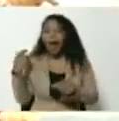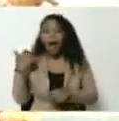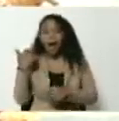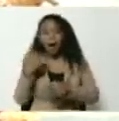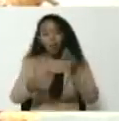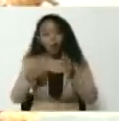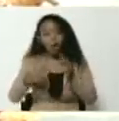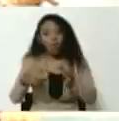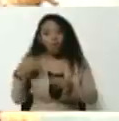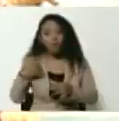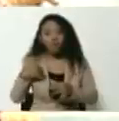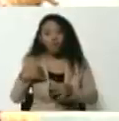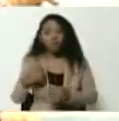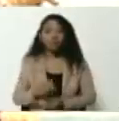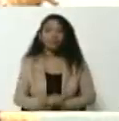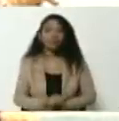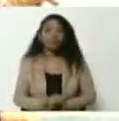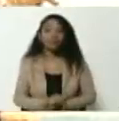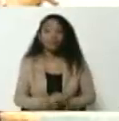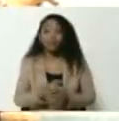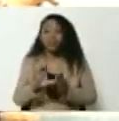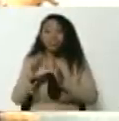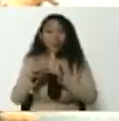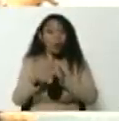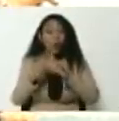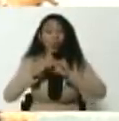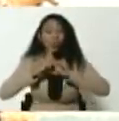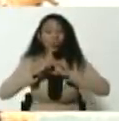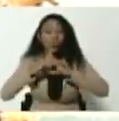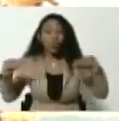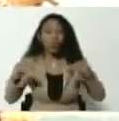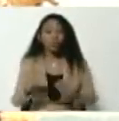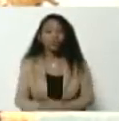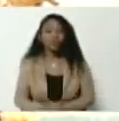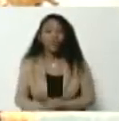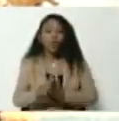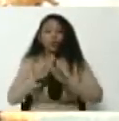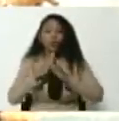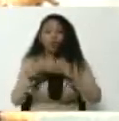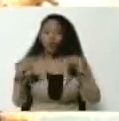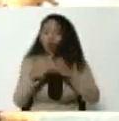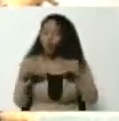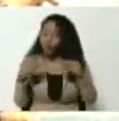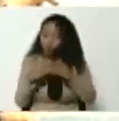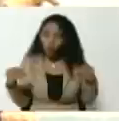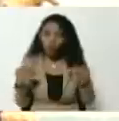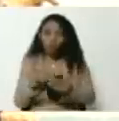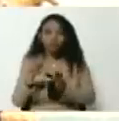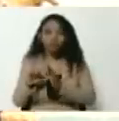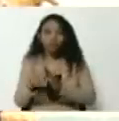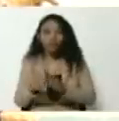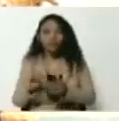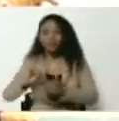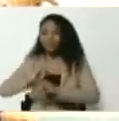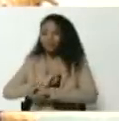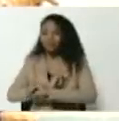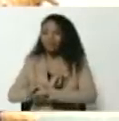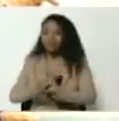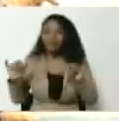Vidal. Es decir, que se robaron todo. Barbarazos. Acabaron con